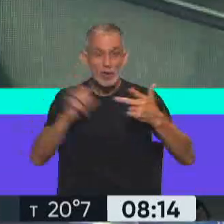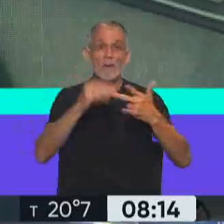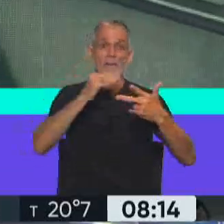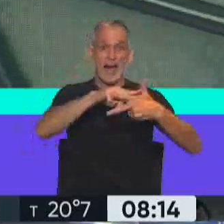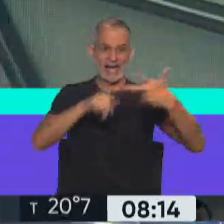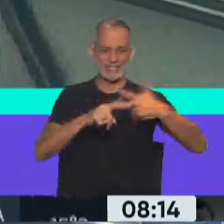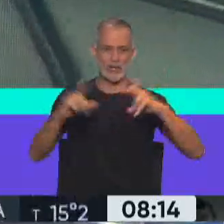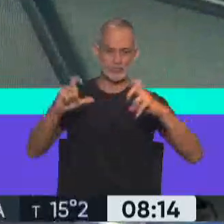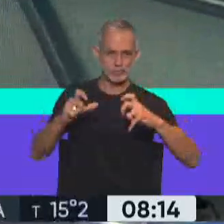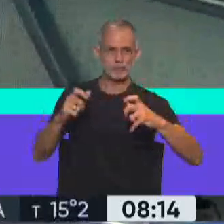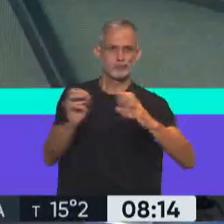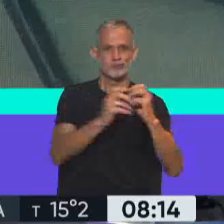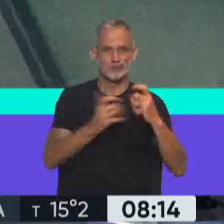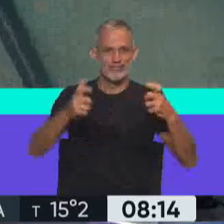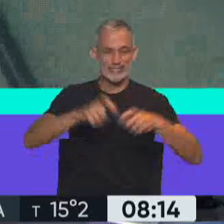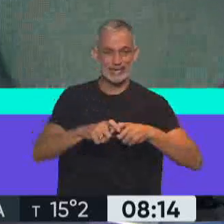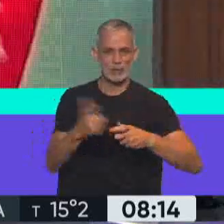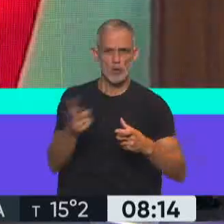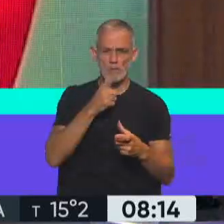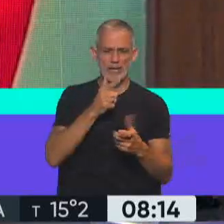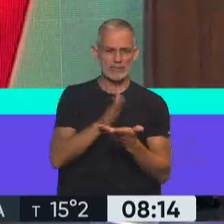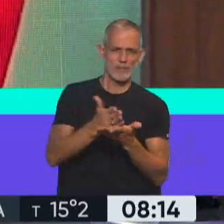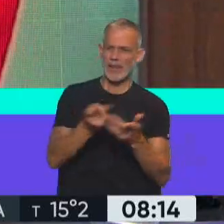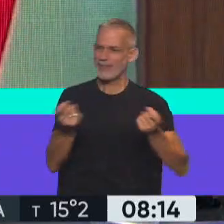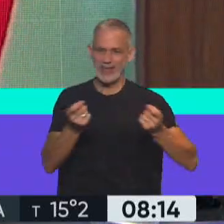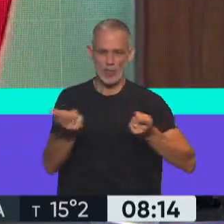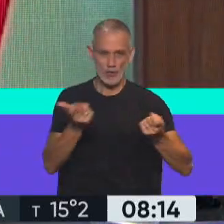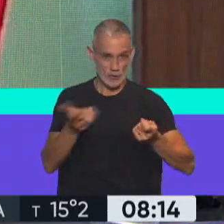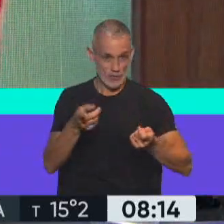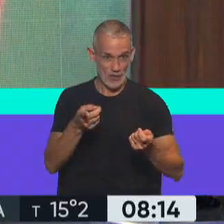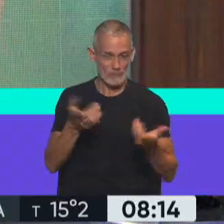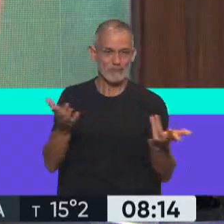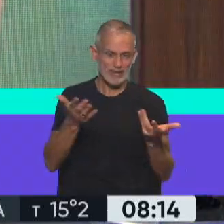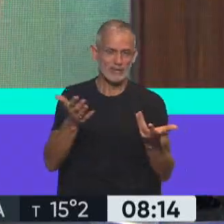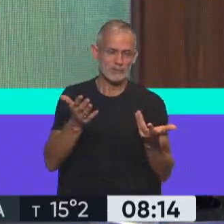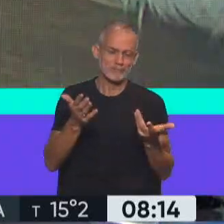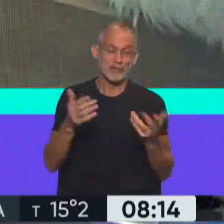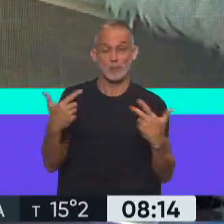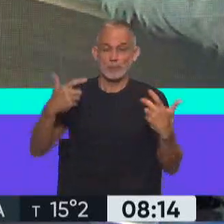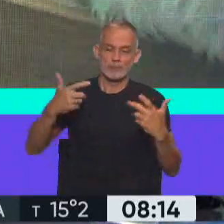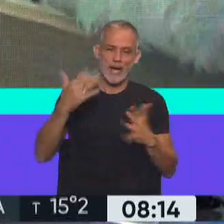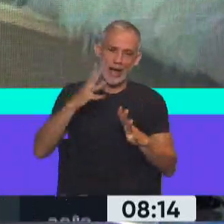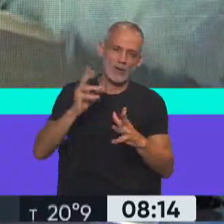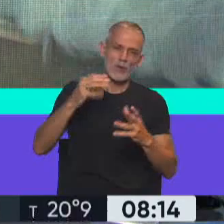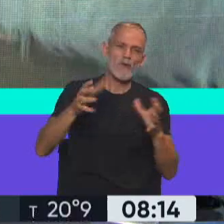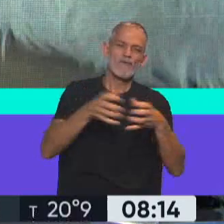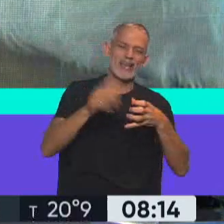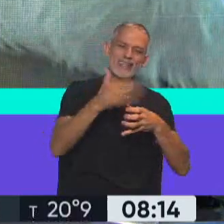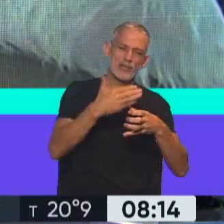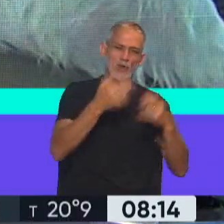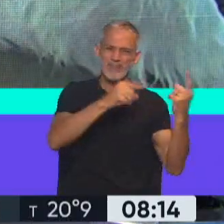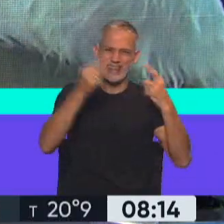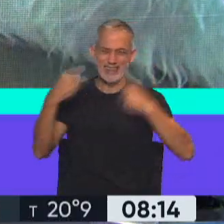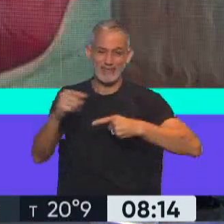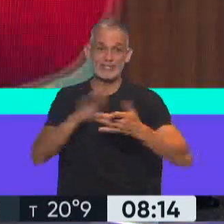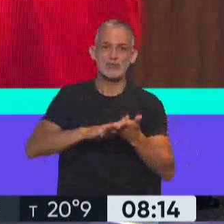también el presidente de la Cámara de Diputados, que aparece como articulador, ¿no?, en estas líneas internas que hay en el Frente de Todos con las diferencias sobre